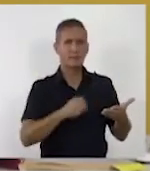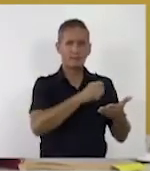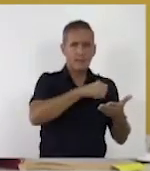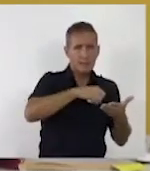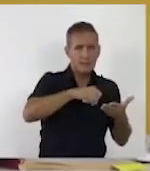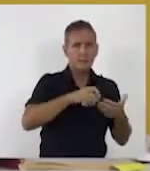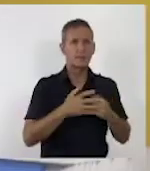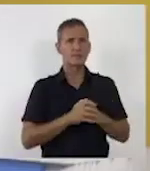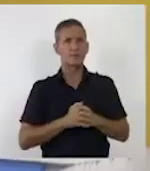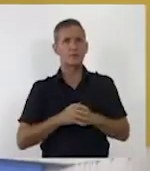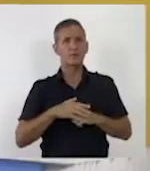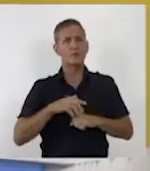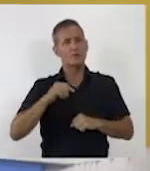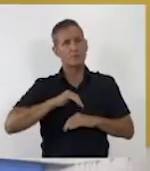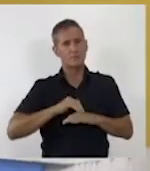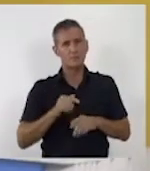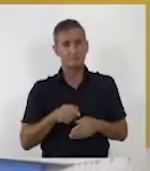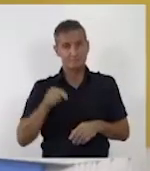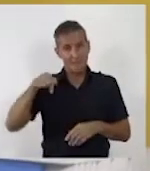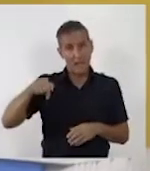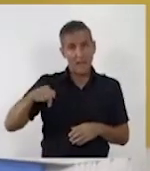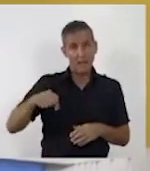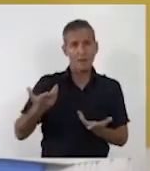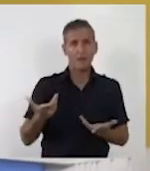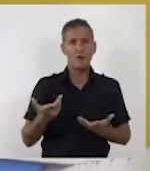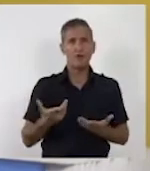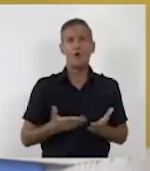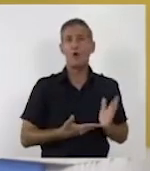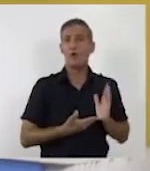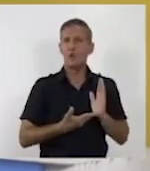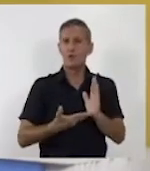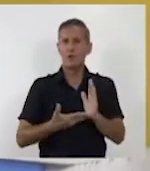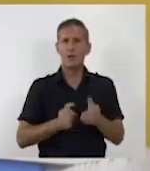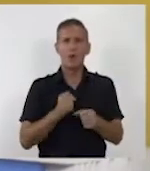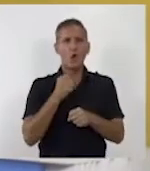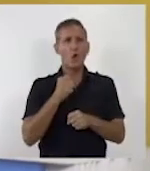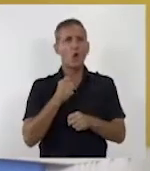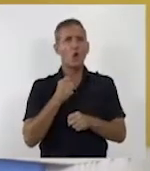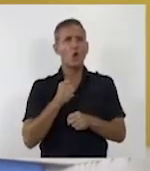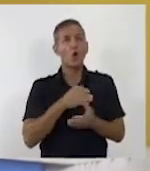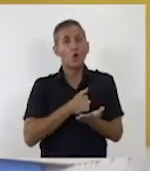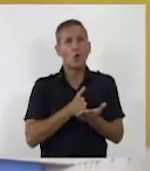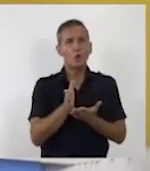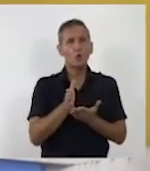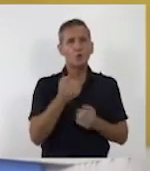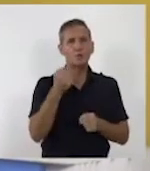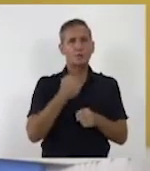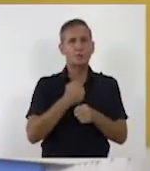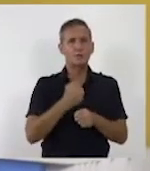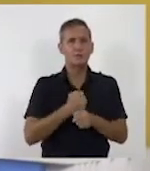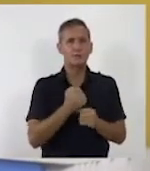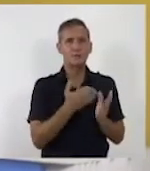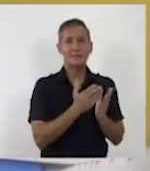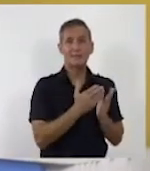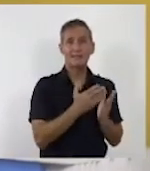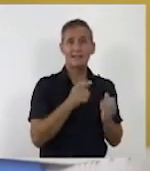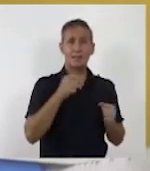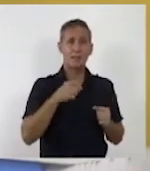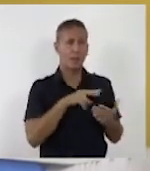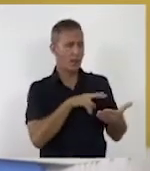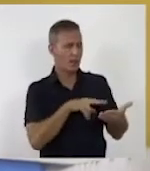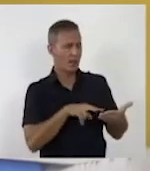caligráfica bueno pues a continuación les invitamos a continuar trabajando con el libro de lectura